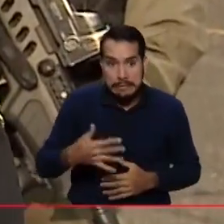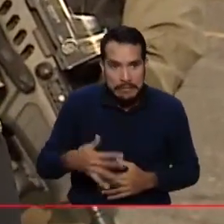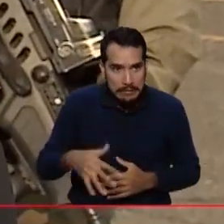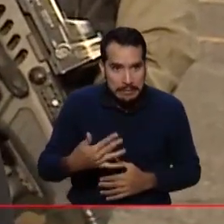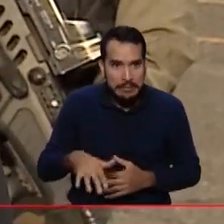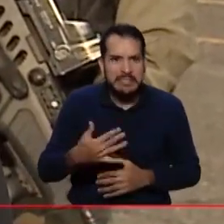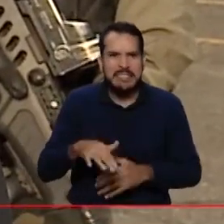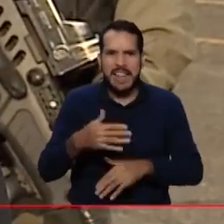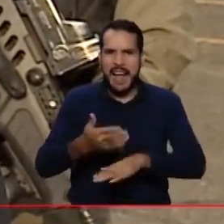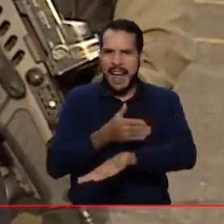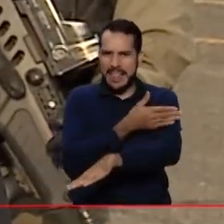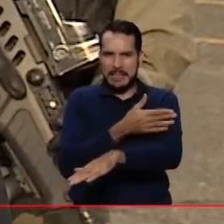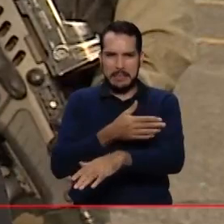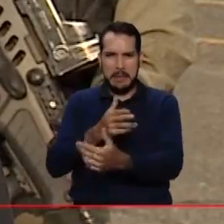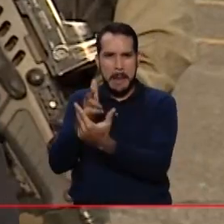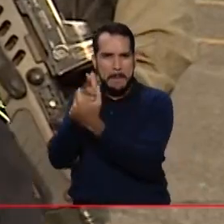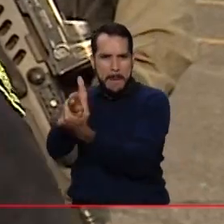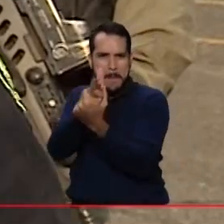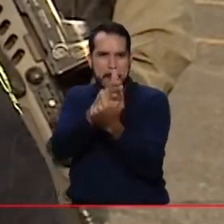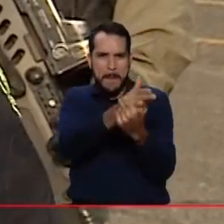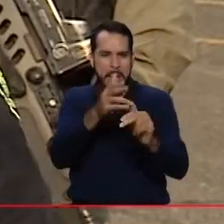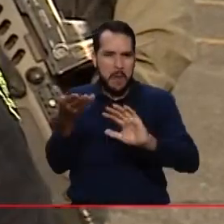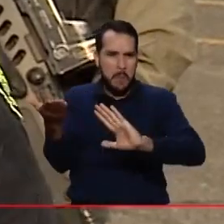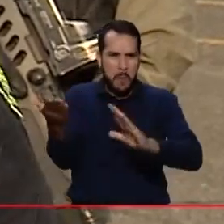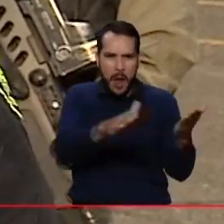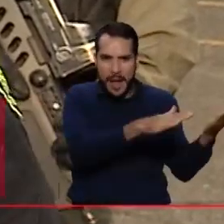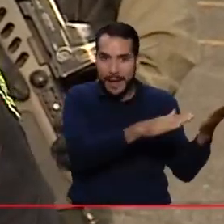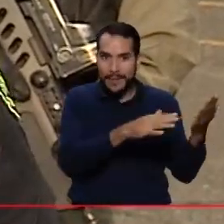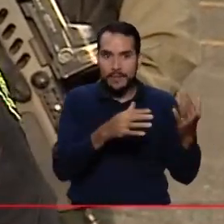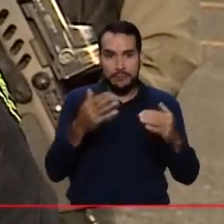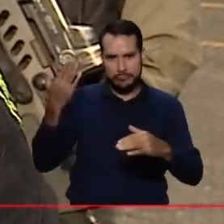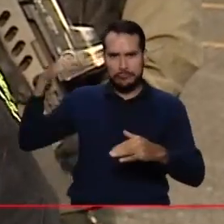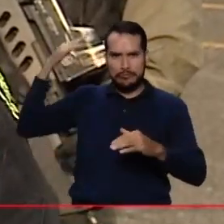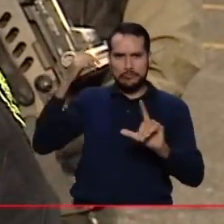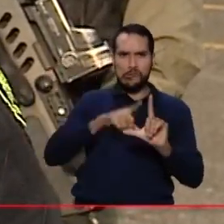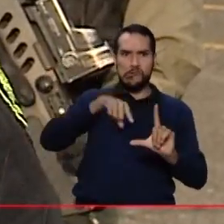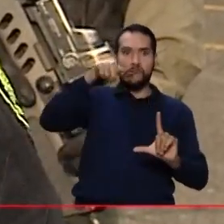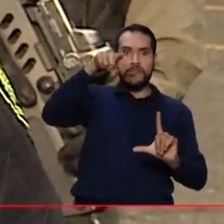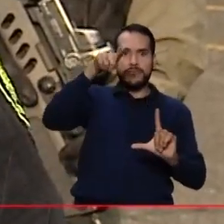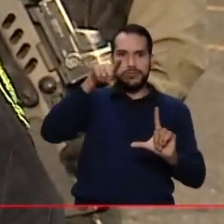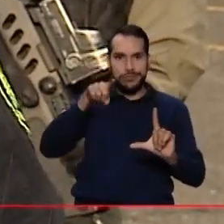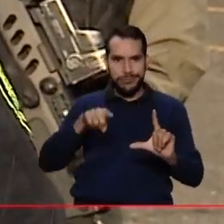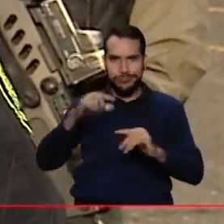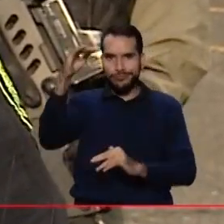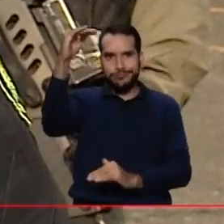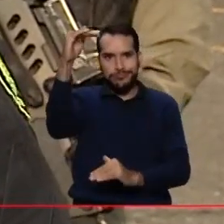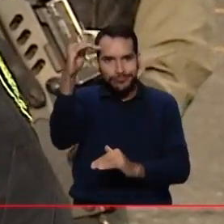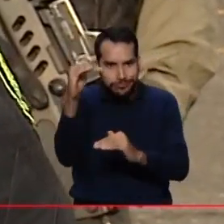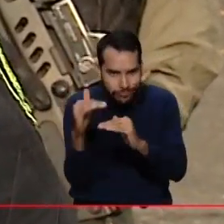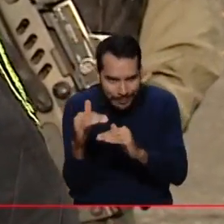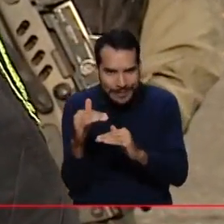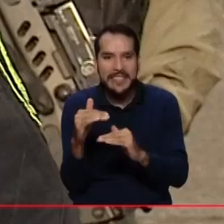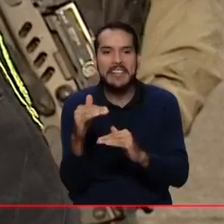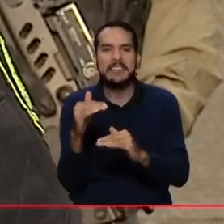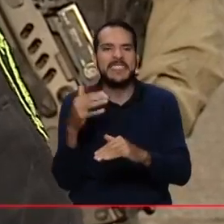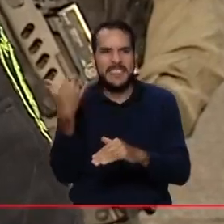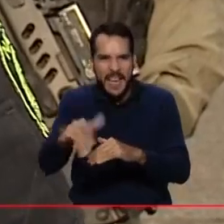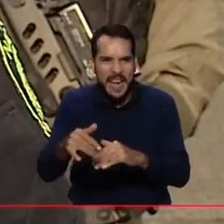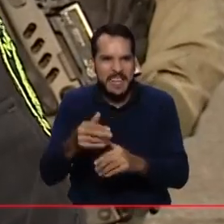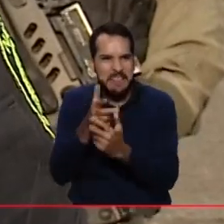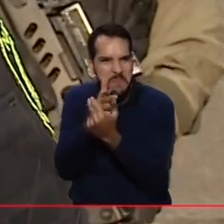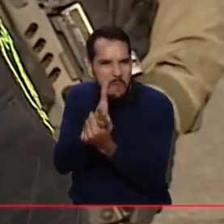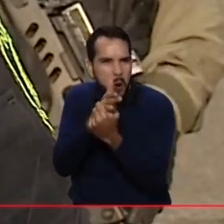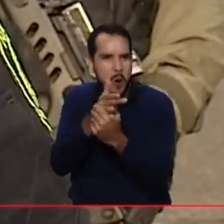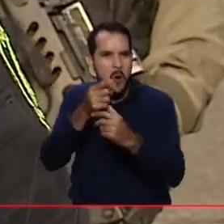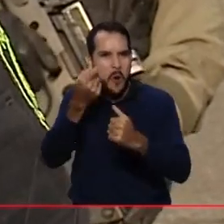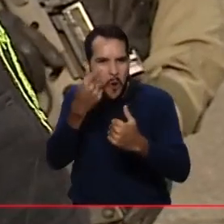del homicidio y los hurtos. Más de 309 armas de fuego se han incautado en estos